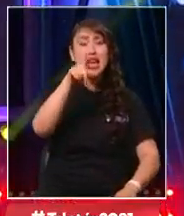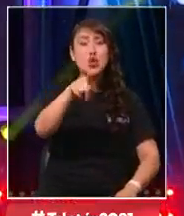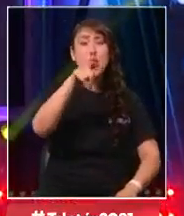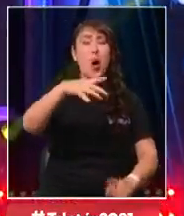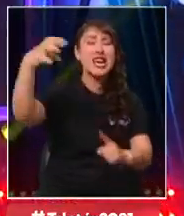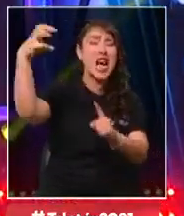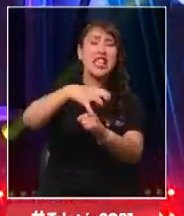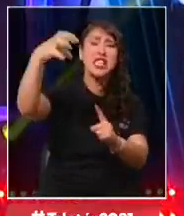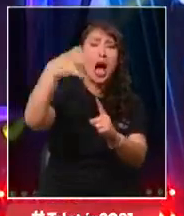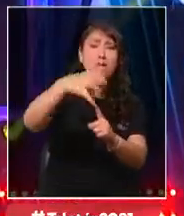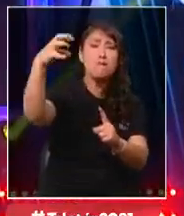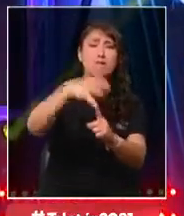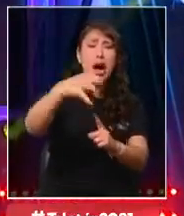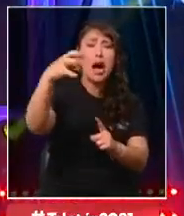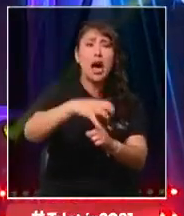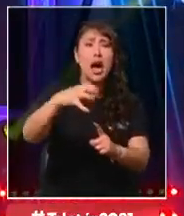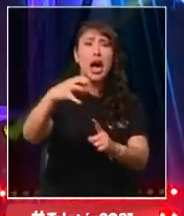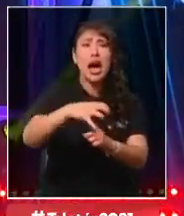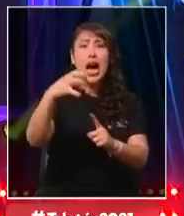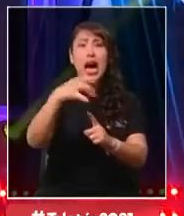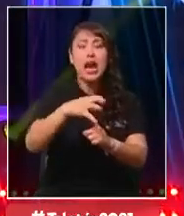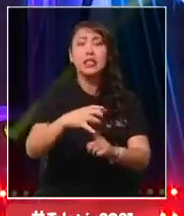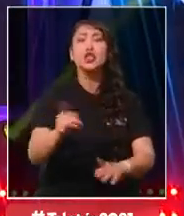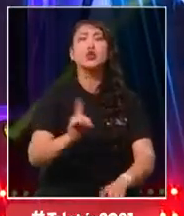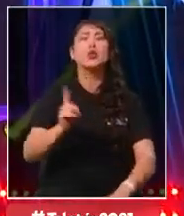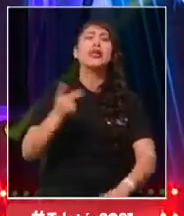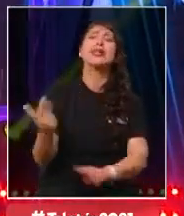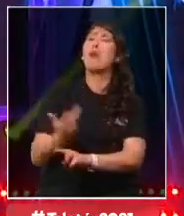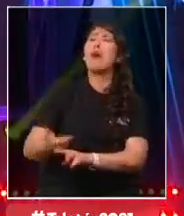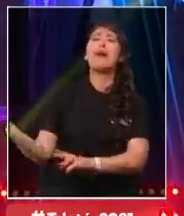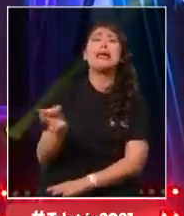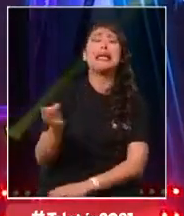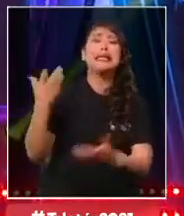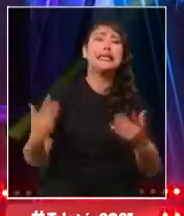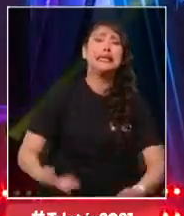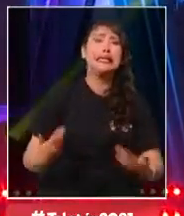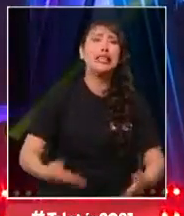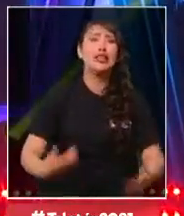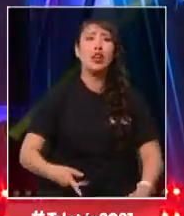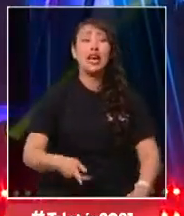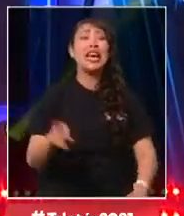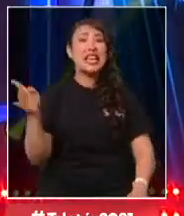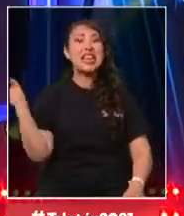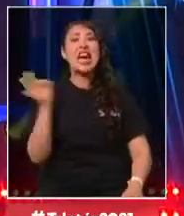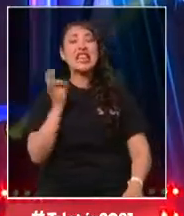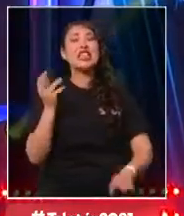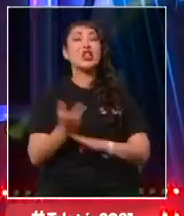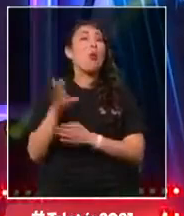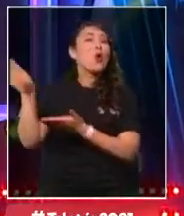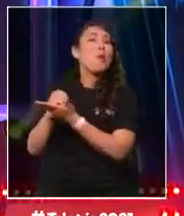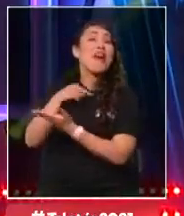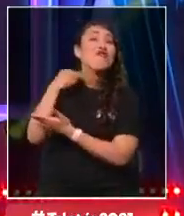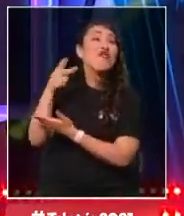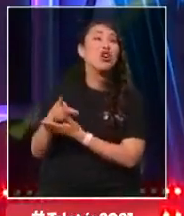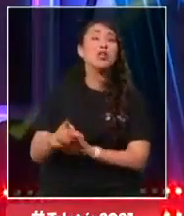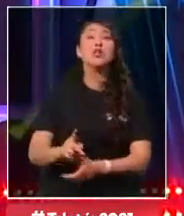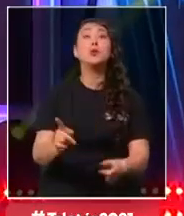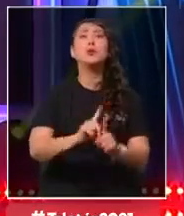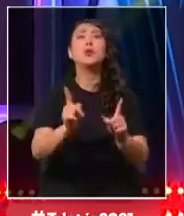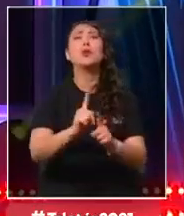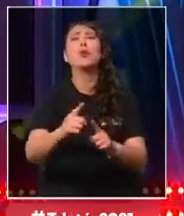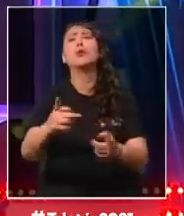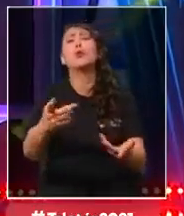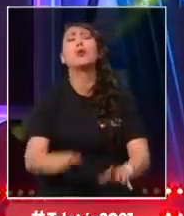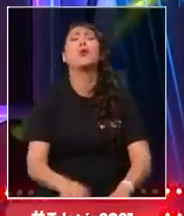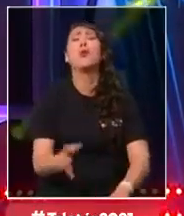Cayampa. ¿Pero qué está diciendo este weón? ¿Qué está diciendo este weón? No, eso no, que paja